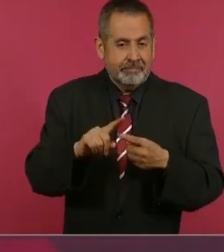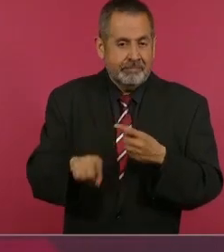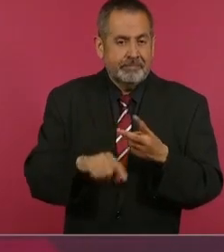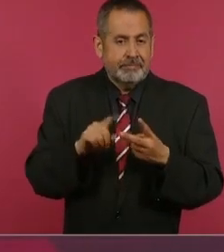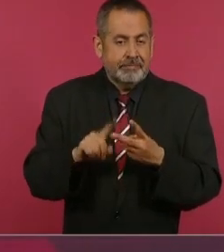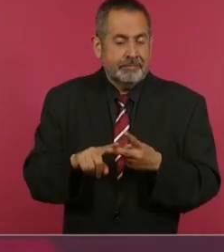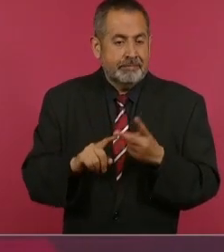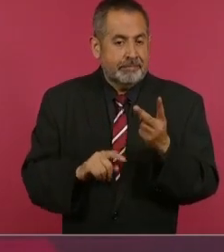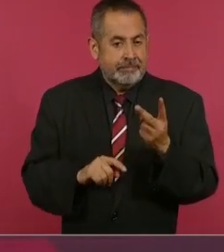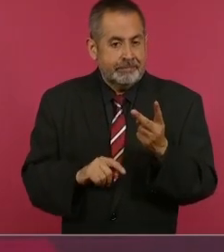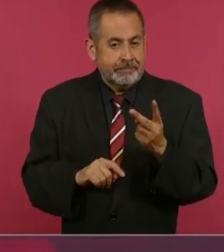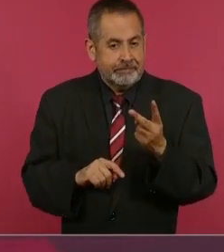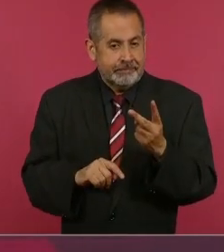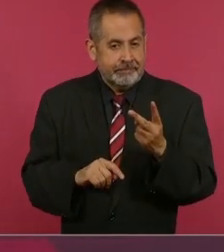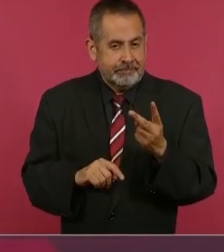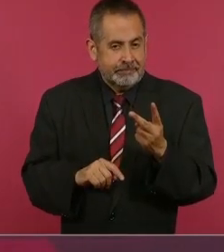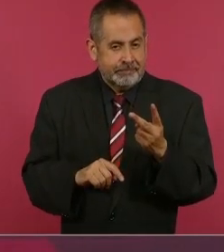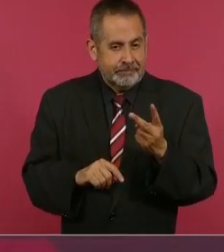y